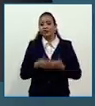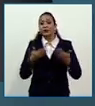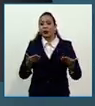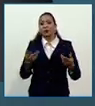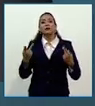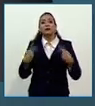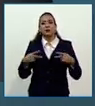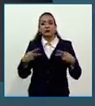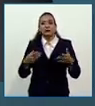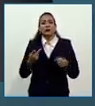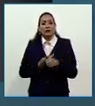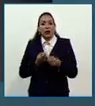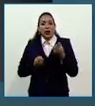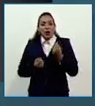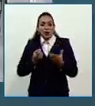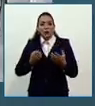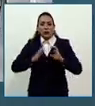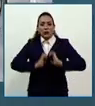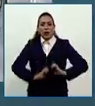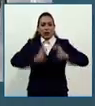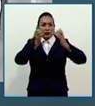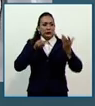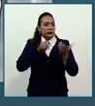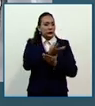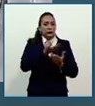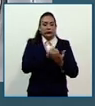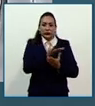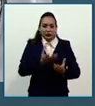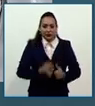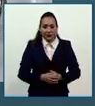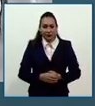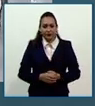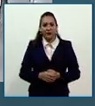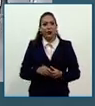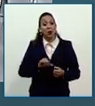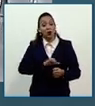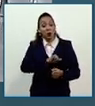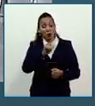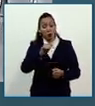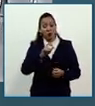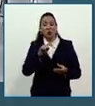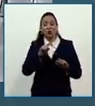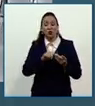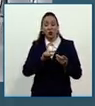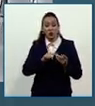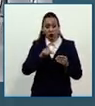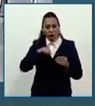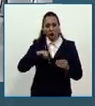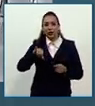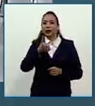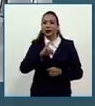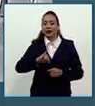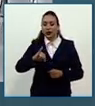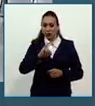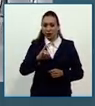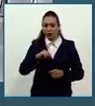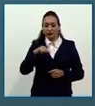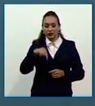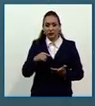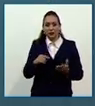el desalojo de algunos edificios. El primero de los microsismos se reportó en los primeros minutos de este jueves y tuvo